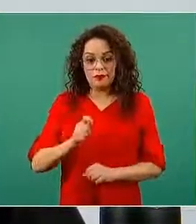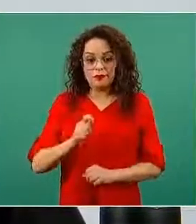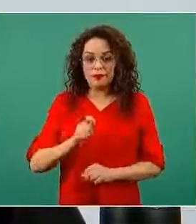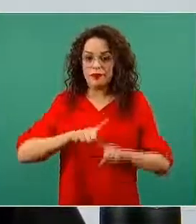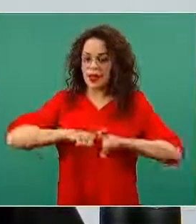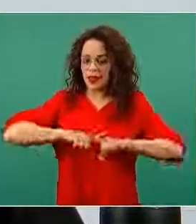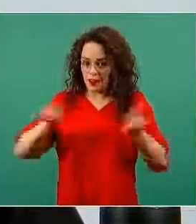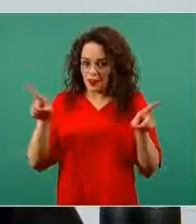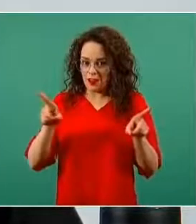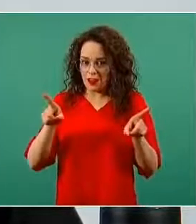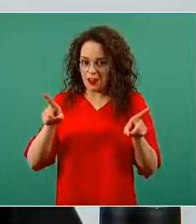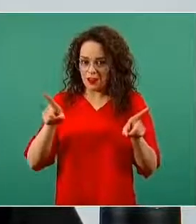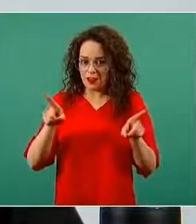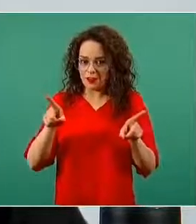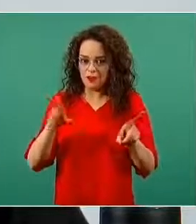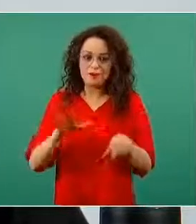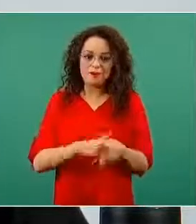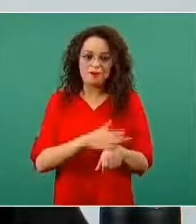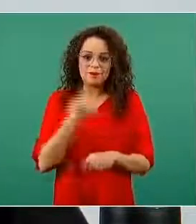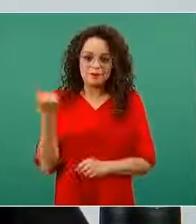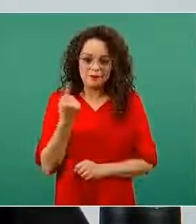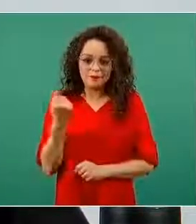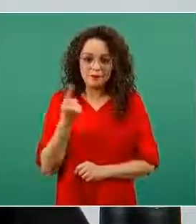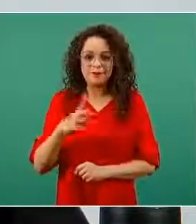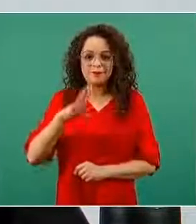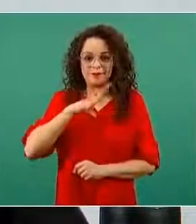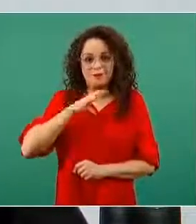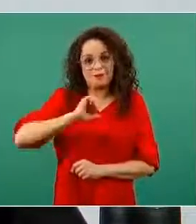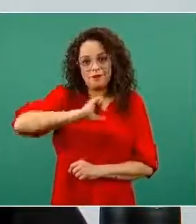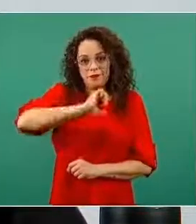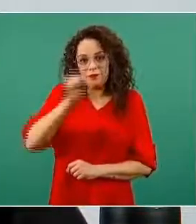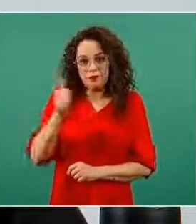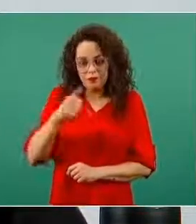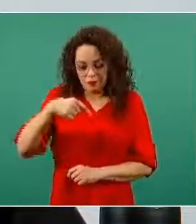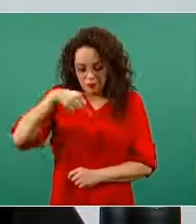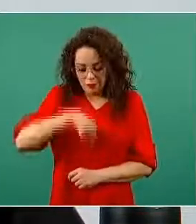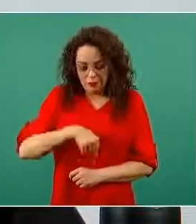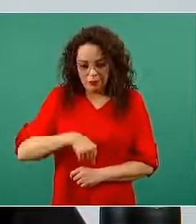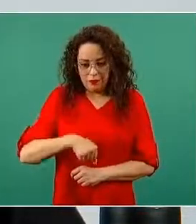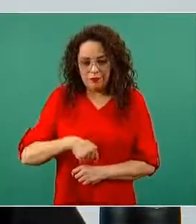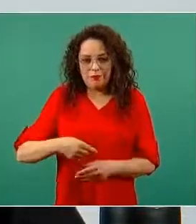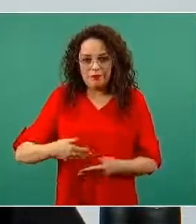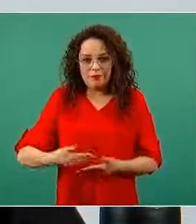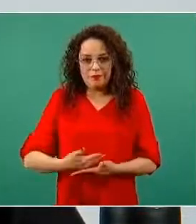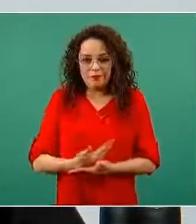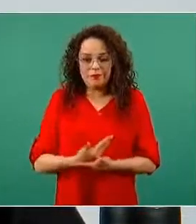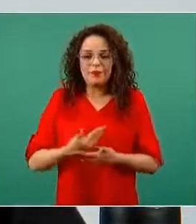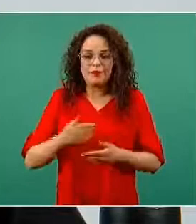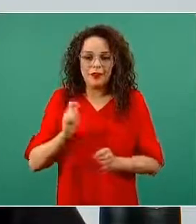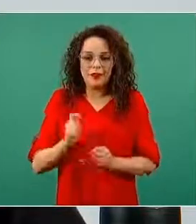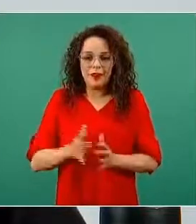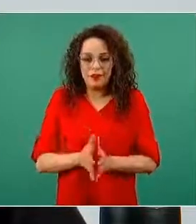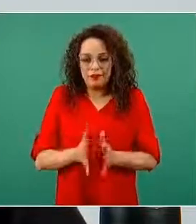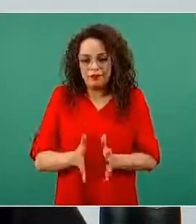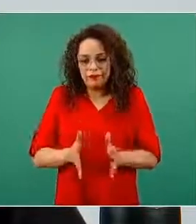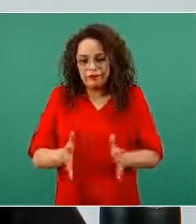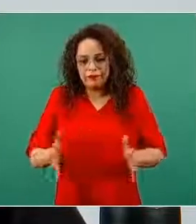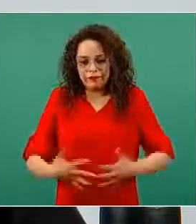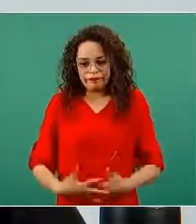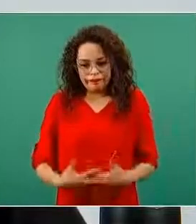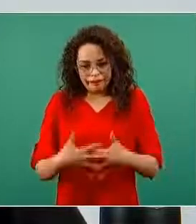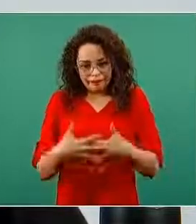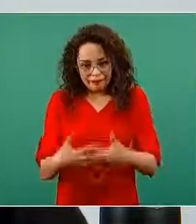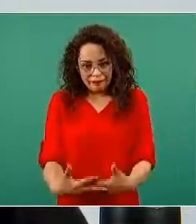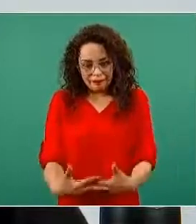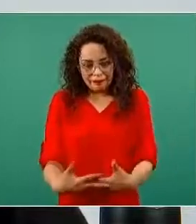fisiología diferente y porque evidentemente hay otro organismo desarrollándose en el cuerpo de la mujer. Como